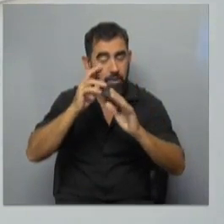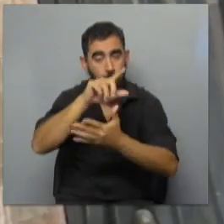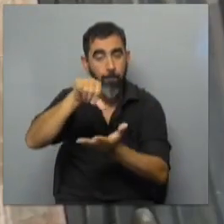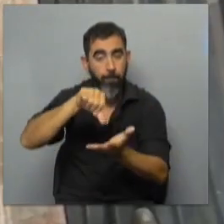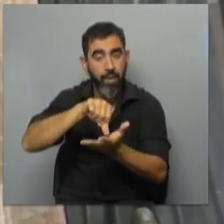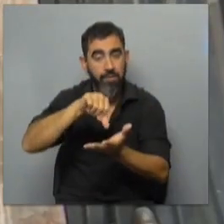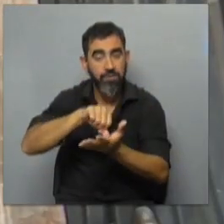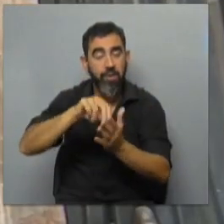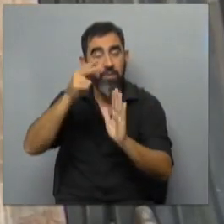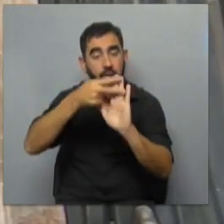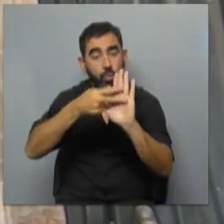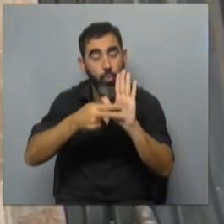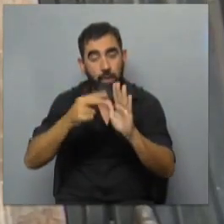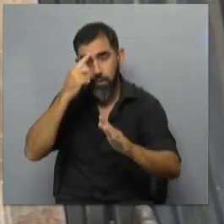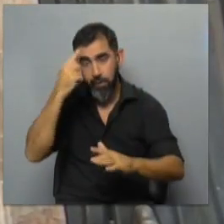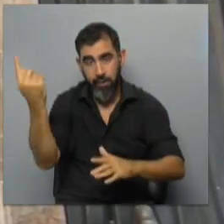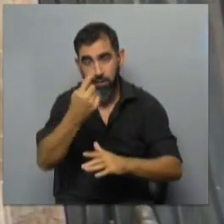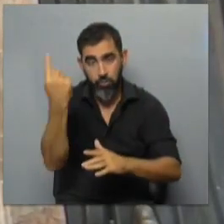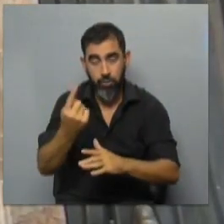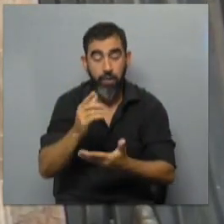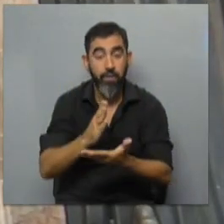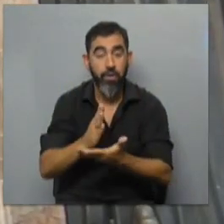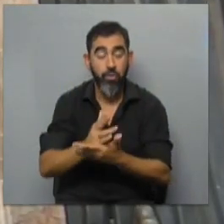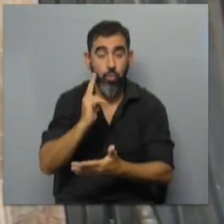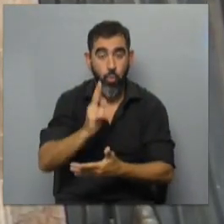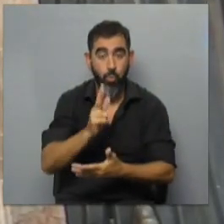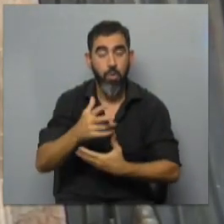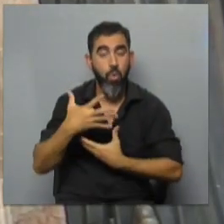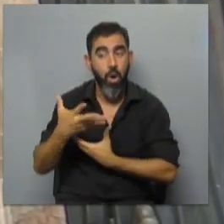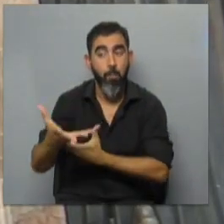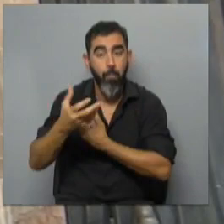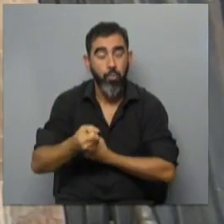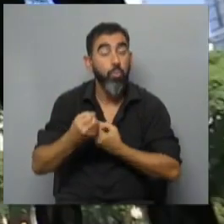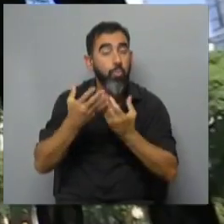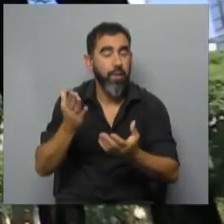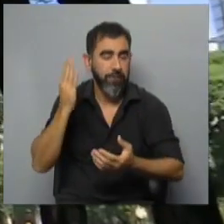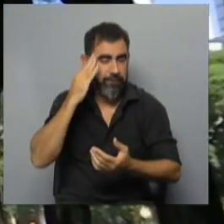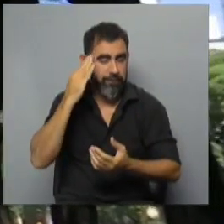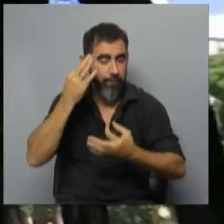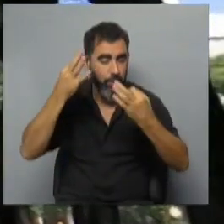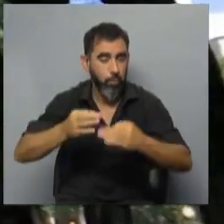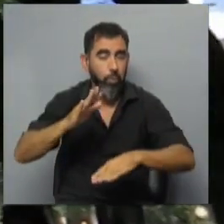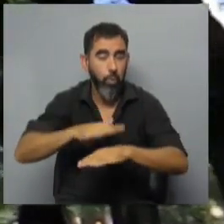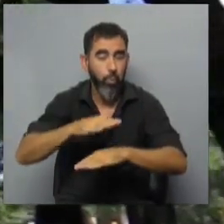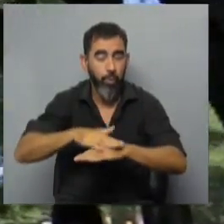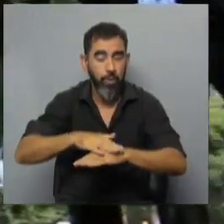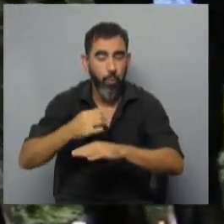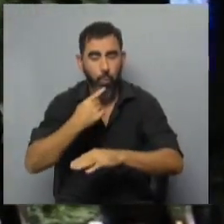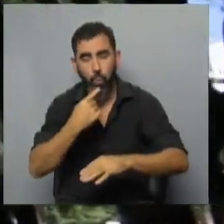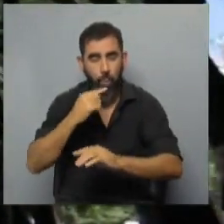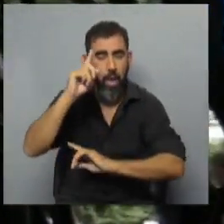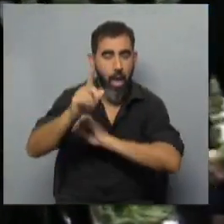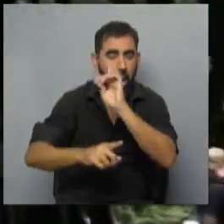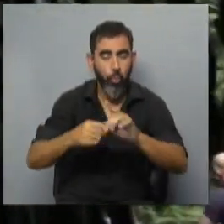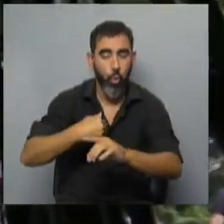países de las normas internacionales justamente de derechos humanos el respaldo llega ustedes lo saben en momentos en que el organismo es cuestionado por